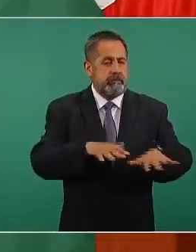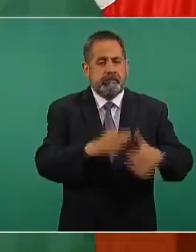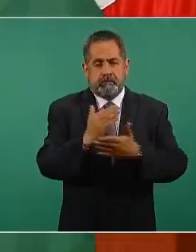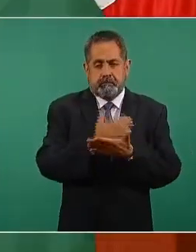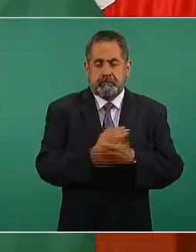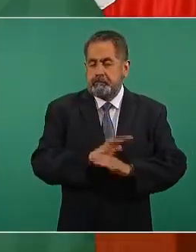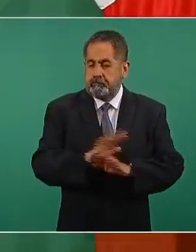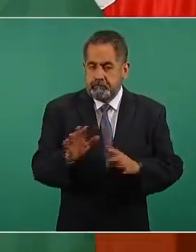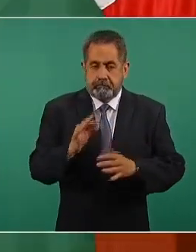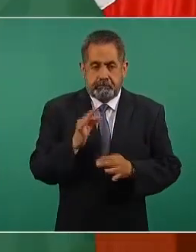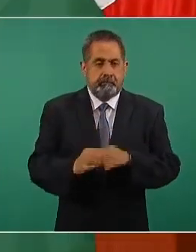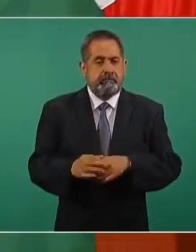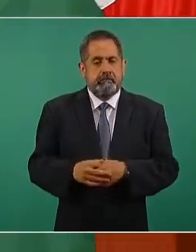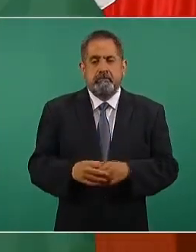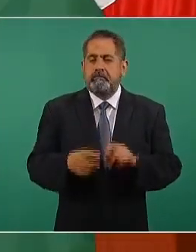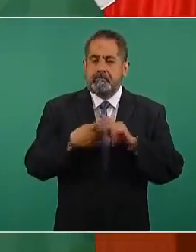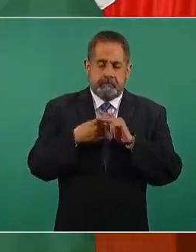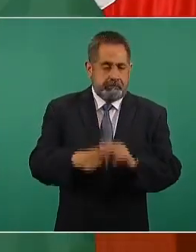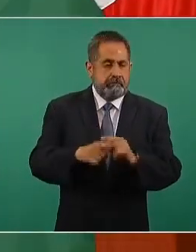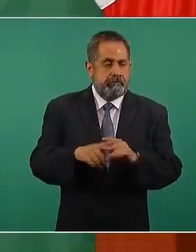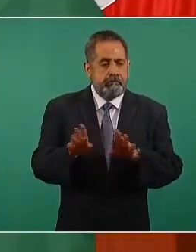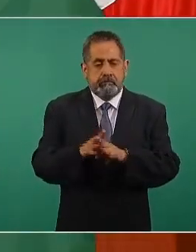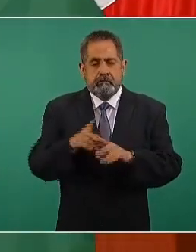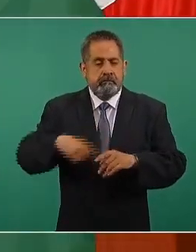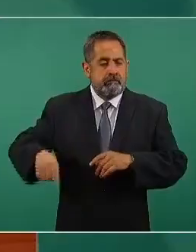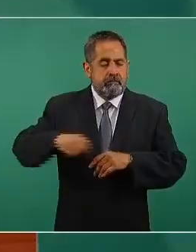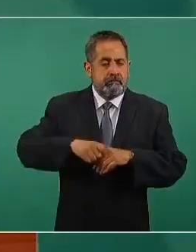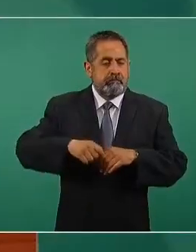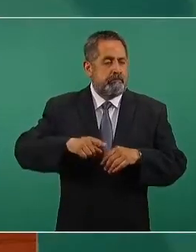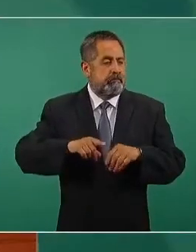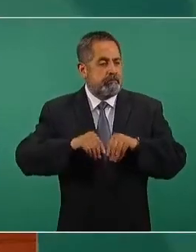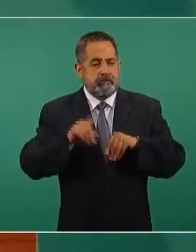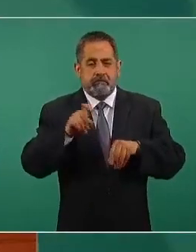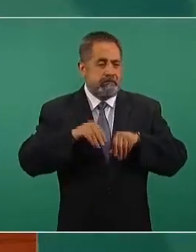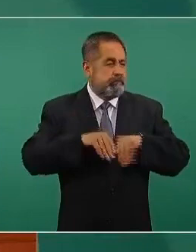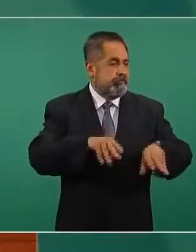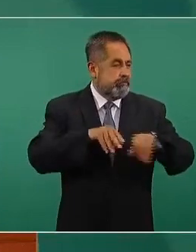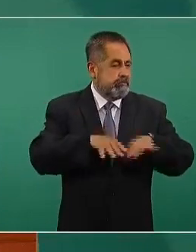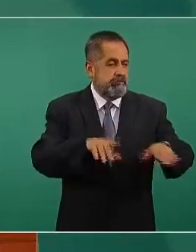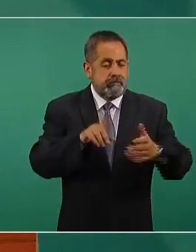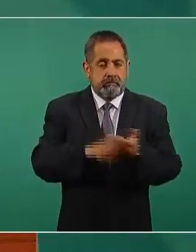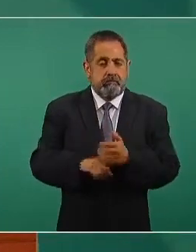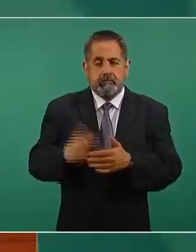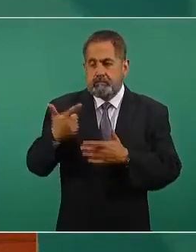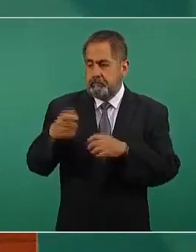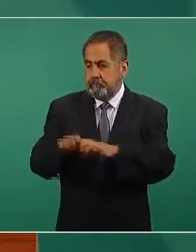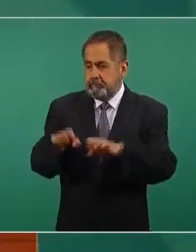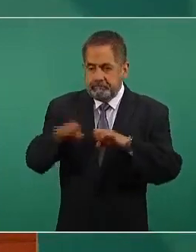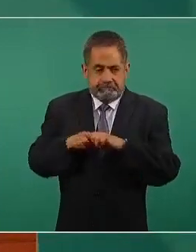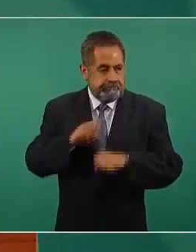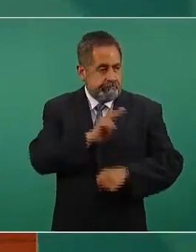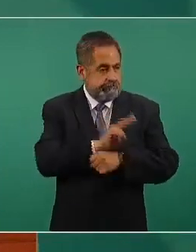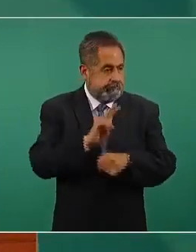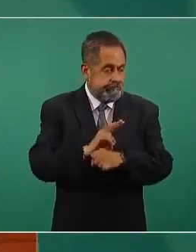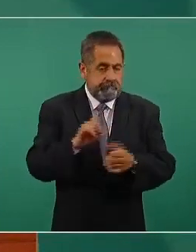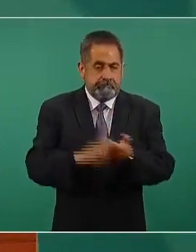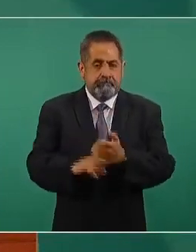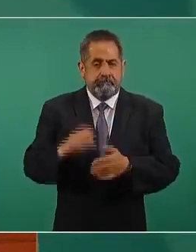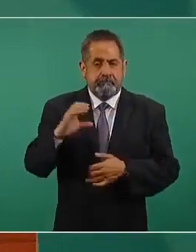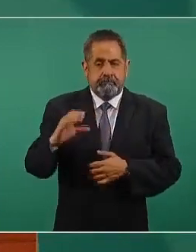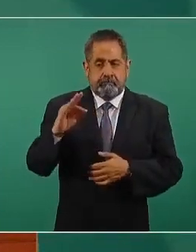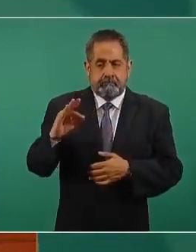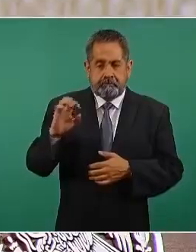Da inicio el arranque del equipo de bombeo, quedando 7 equipos operando por parte de la Comisión Federal